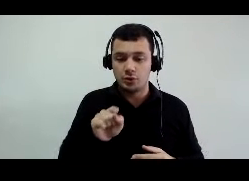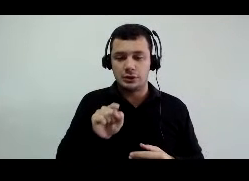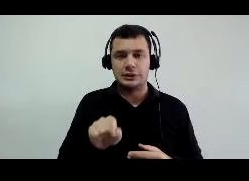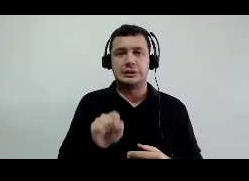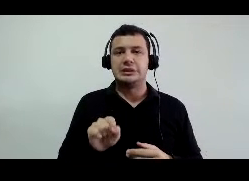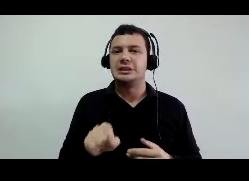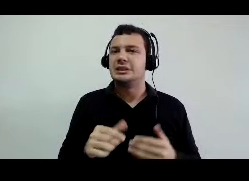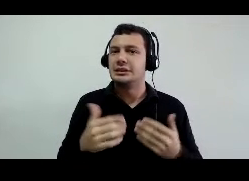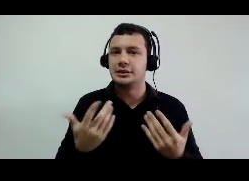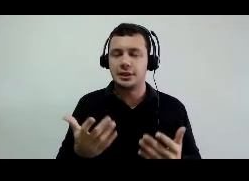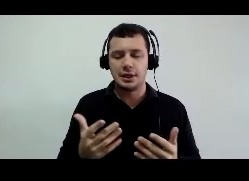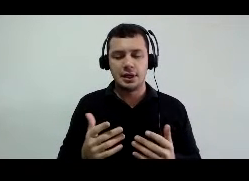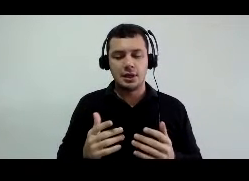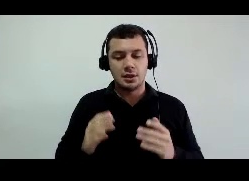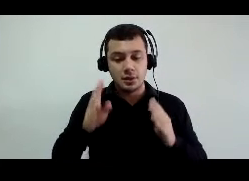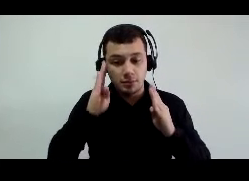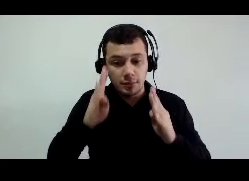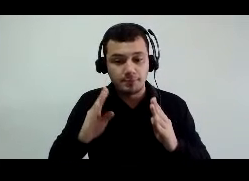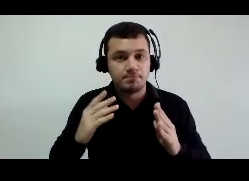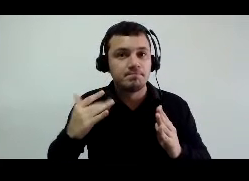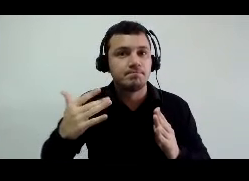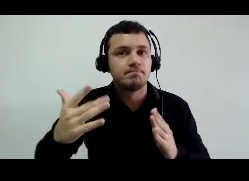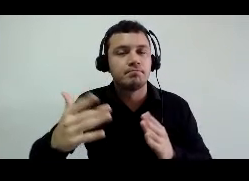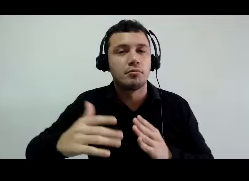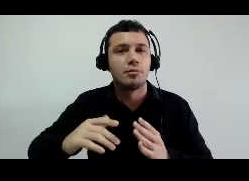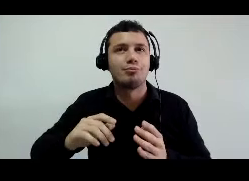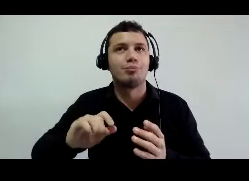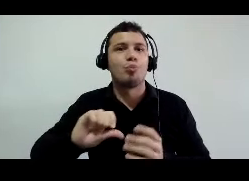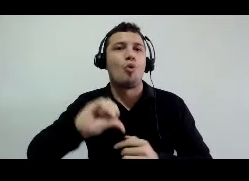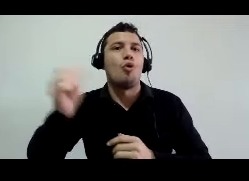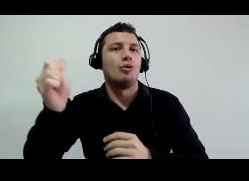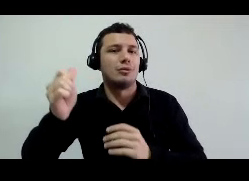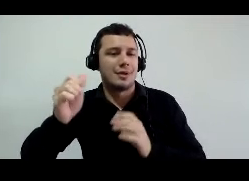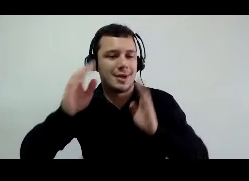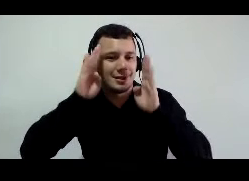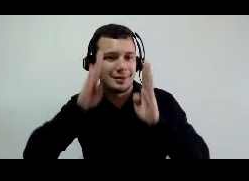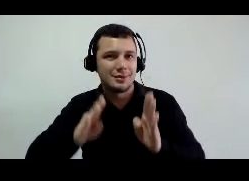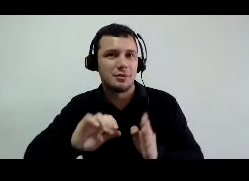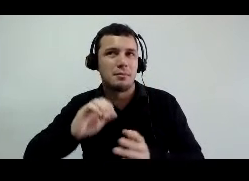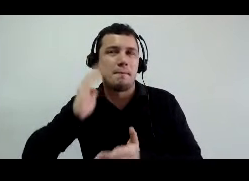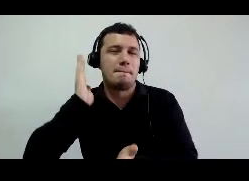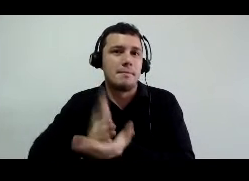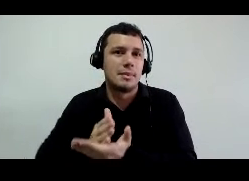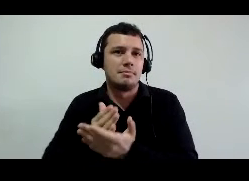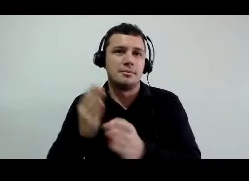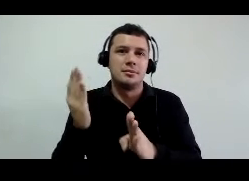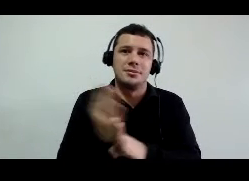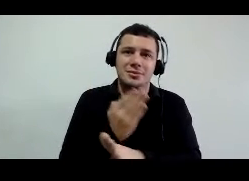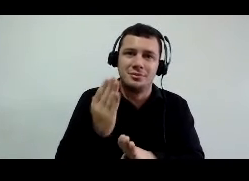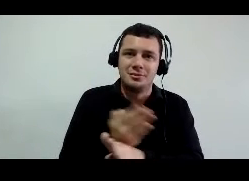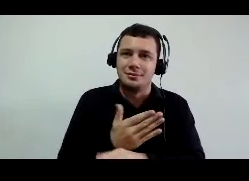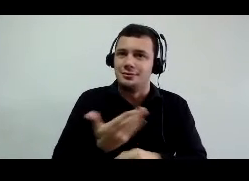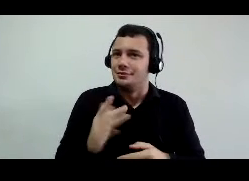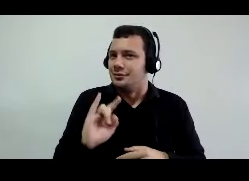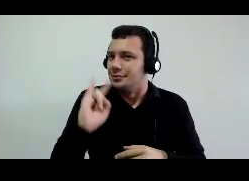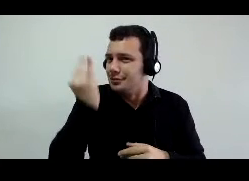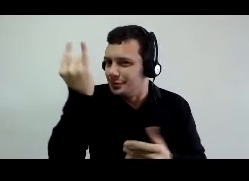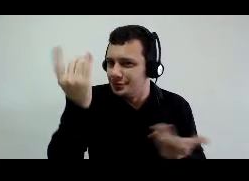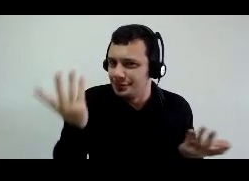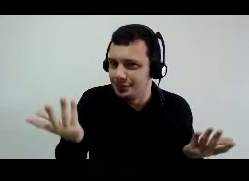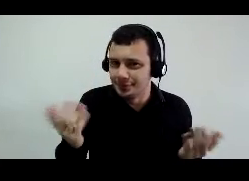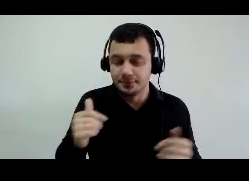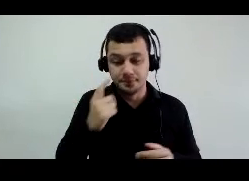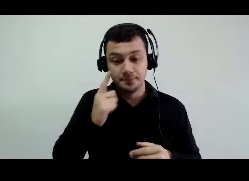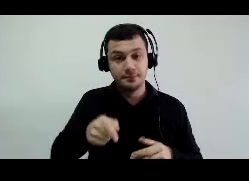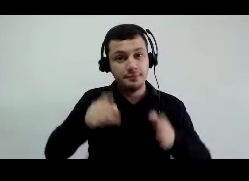evento adverso por esa atención. Entonces, esos eventos adversos que se pueden producir, ¿cierto?, por esa